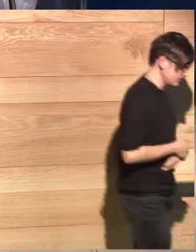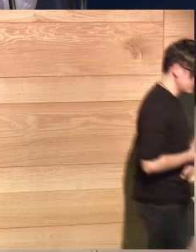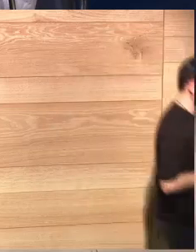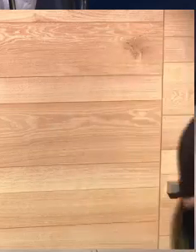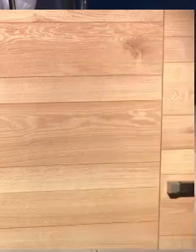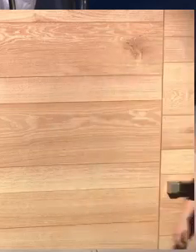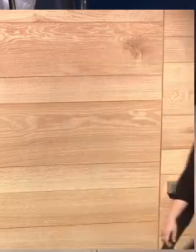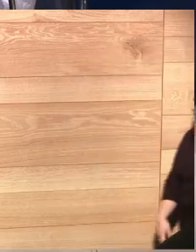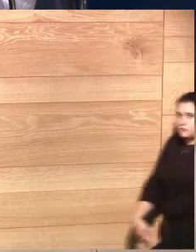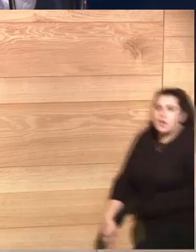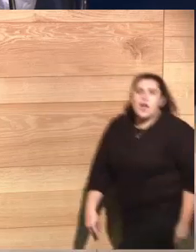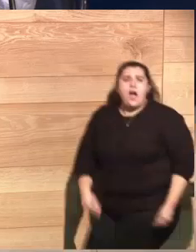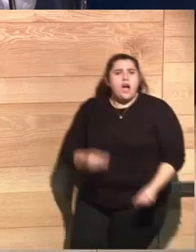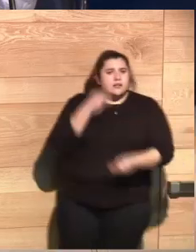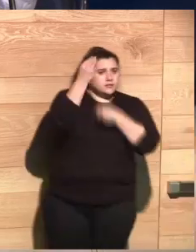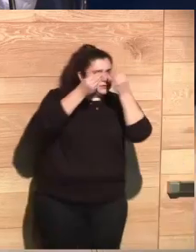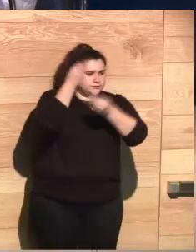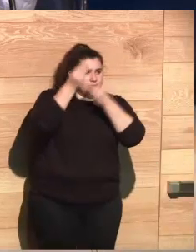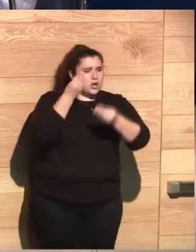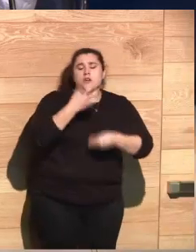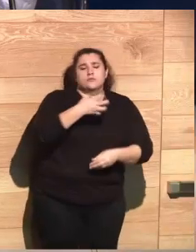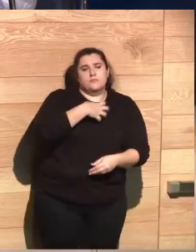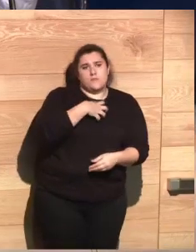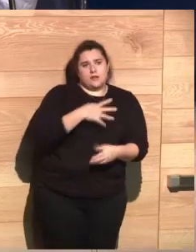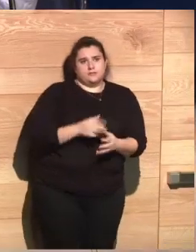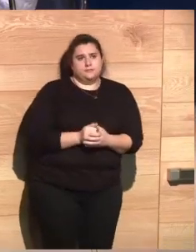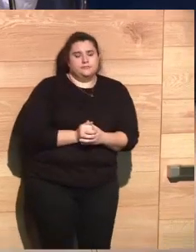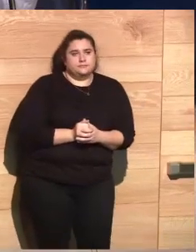Así que no puede ser una reflexión. Claro.